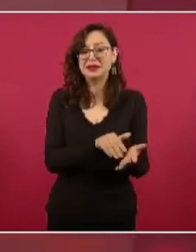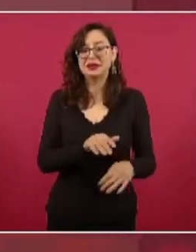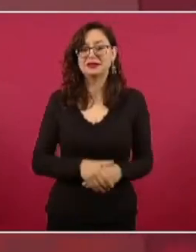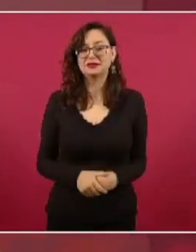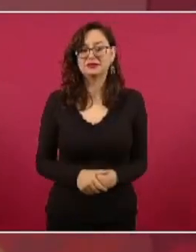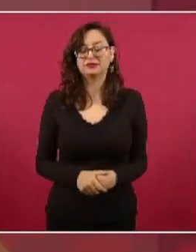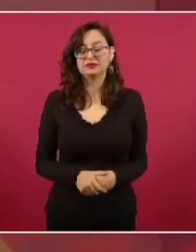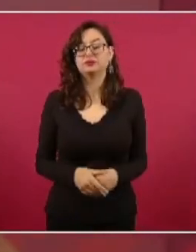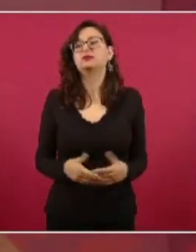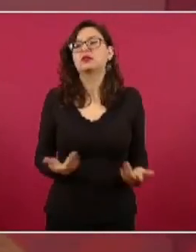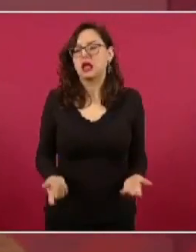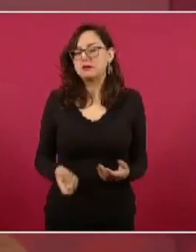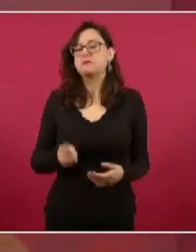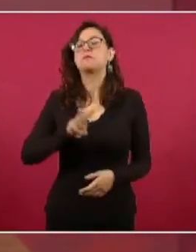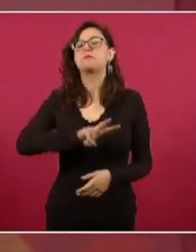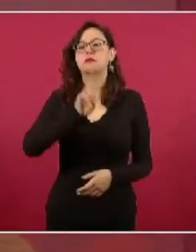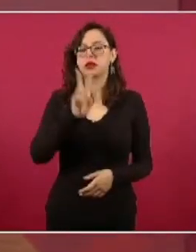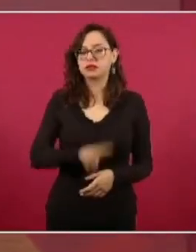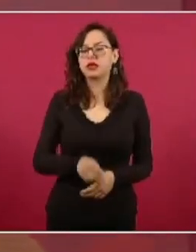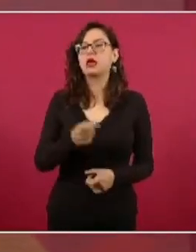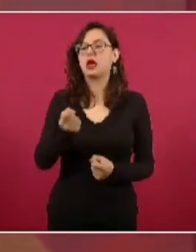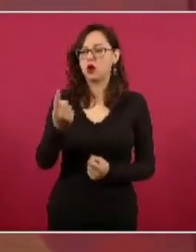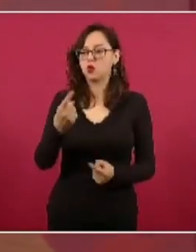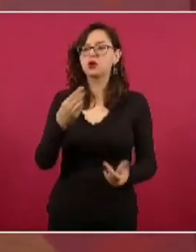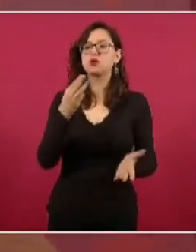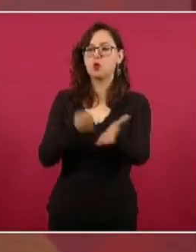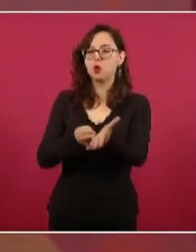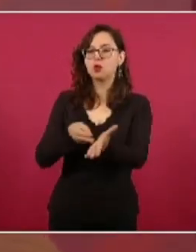recuperó, los está recuperando,